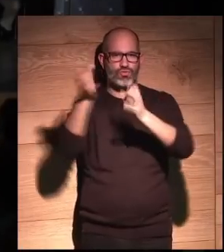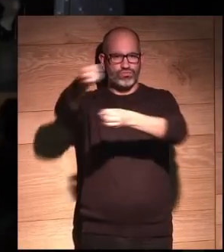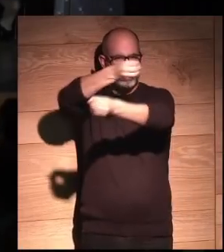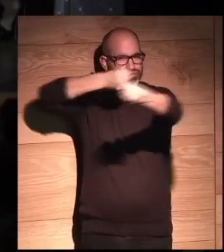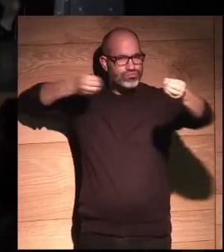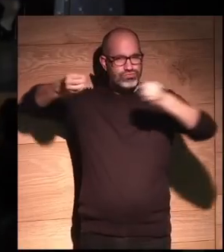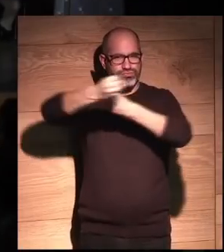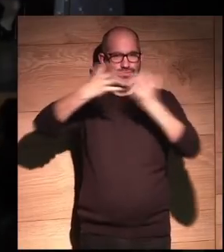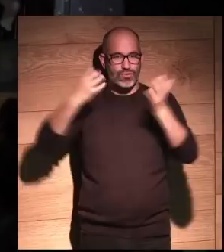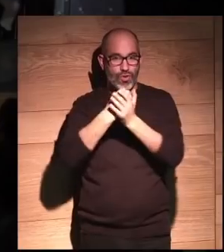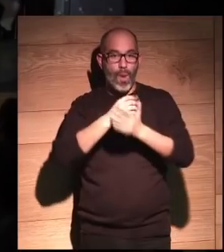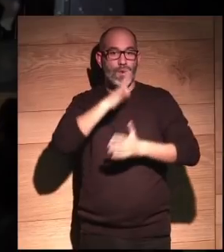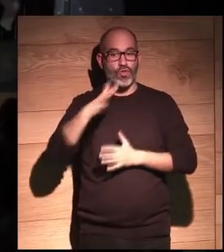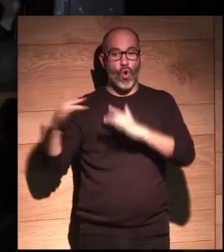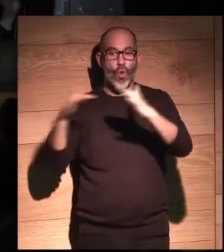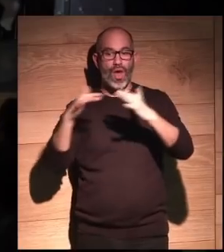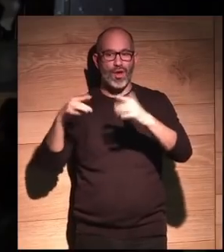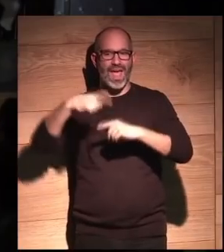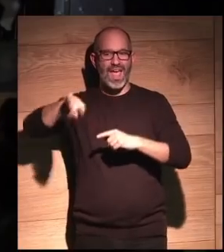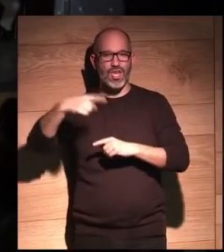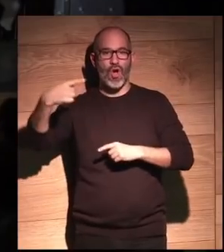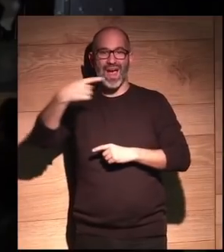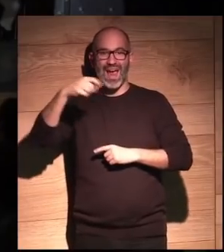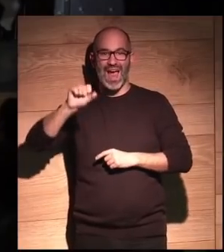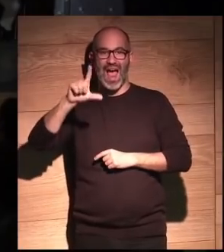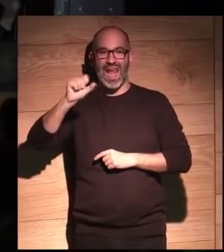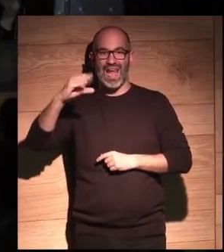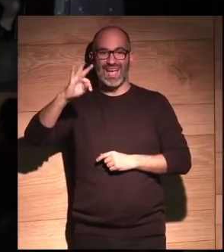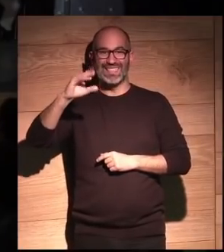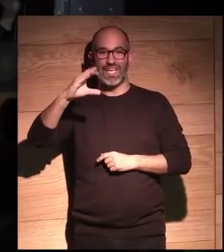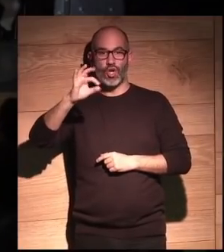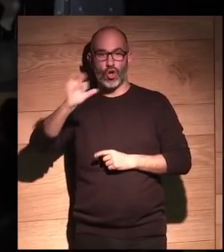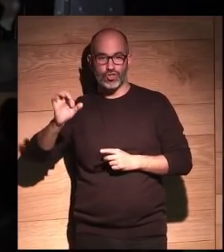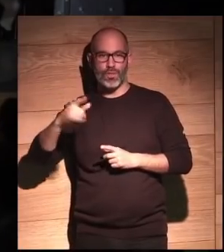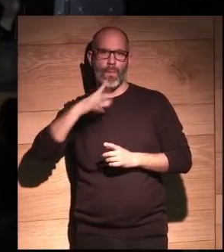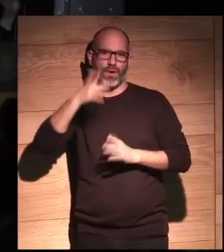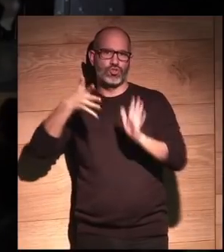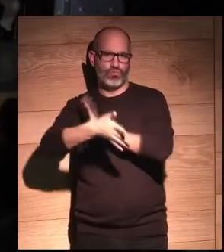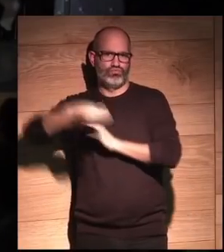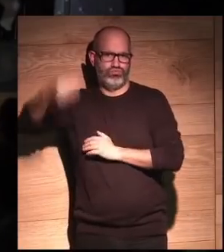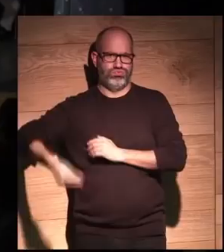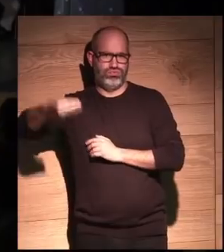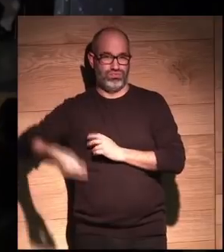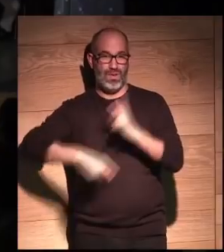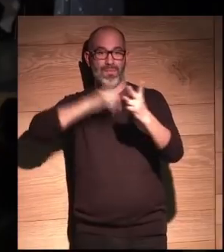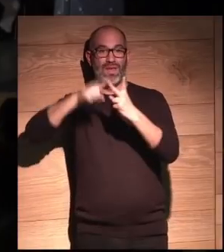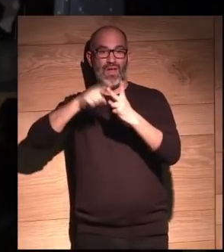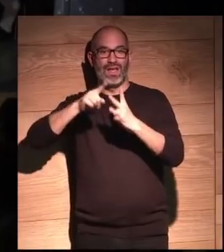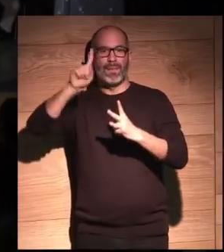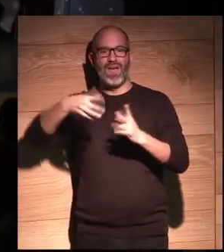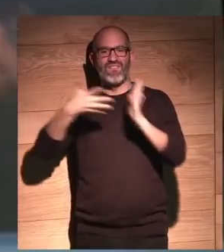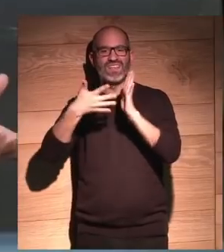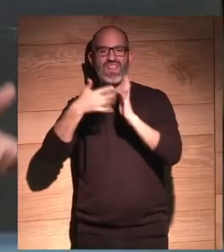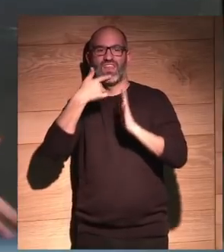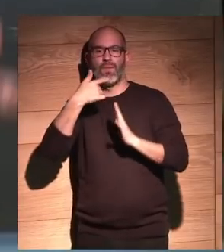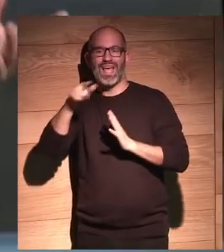Y los jugadores decimos que son galácticos, pero decimos también que son la leche. Pero es que literalmente galáctico es que alguien